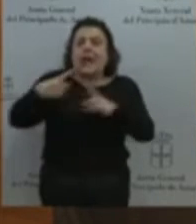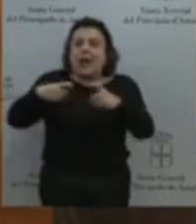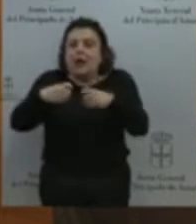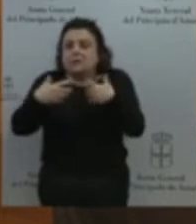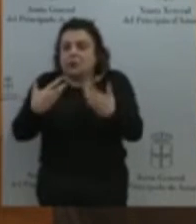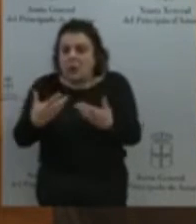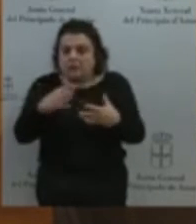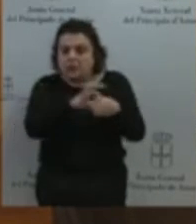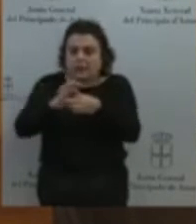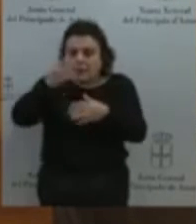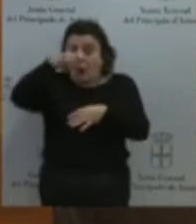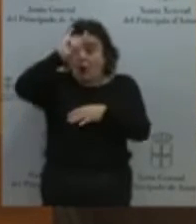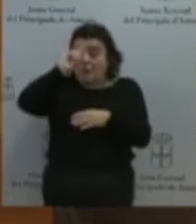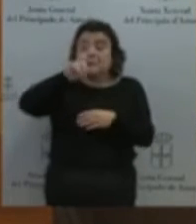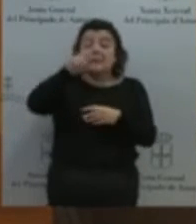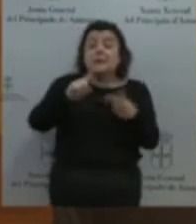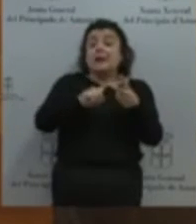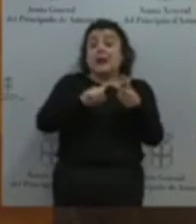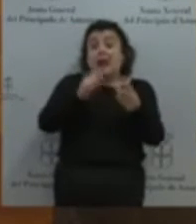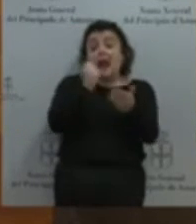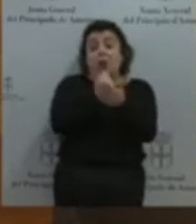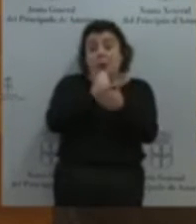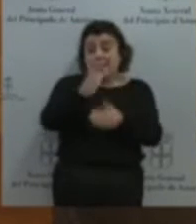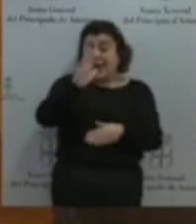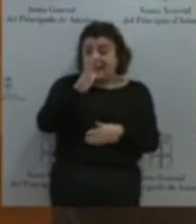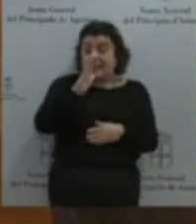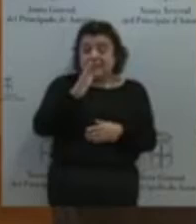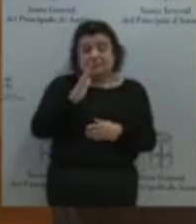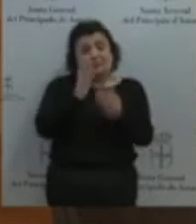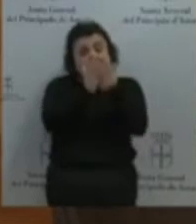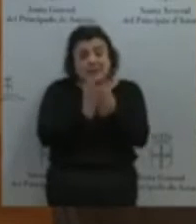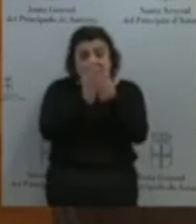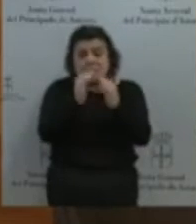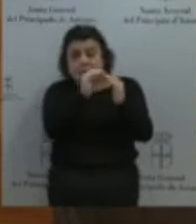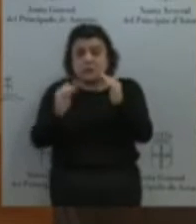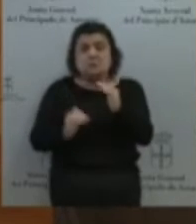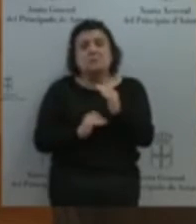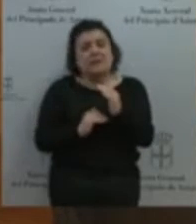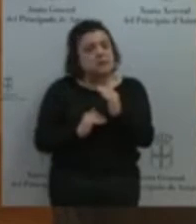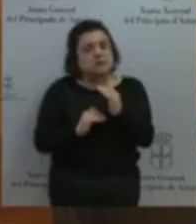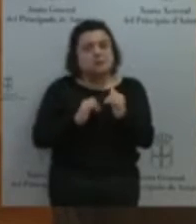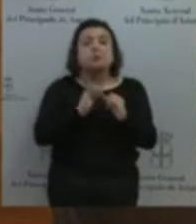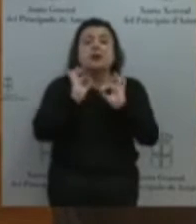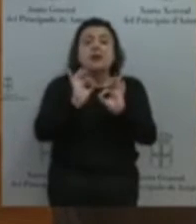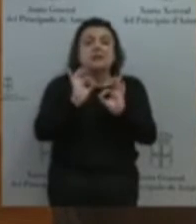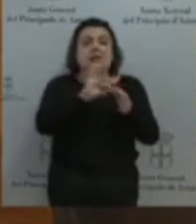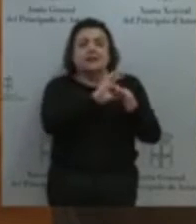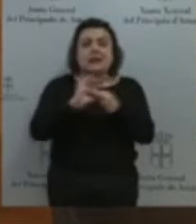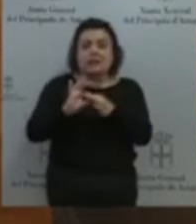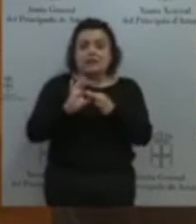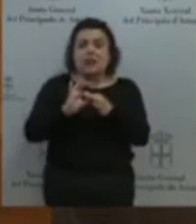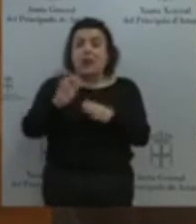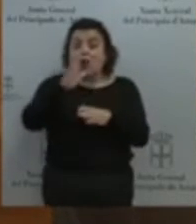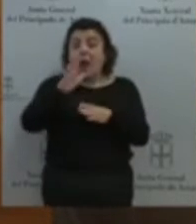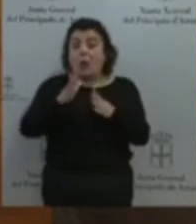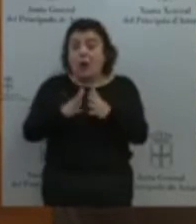estudiada o menos cartografiada, tiene que ver con el volumen total de agua dulce que las producciones